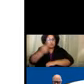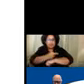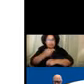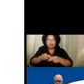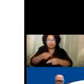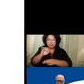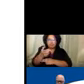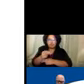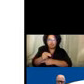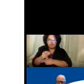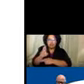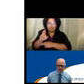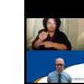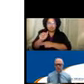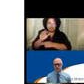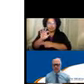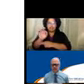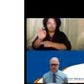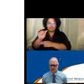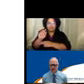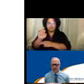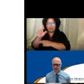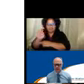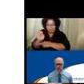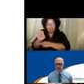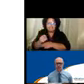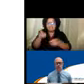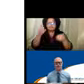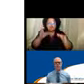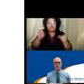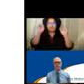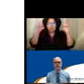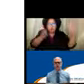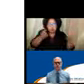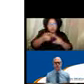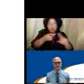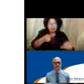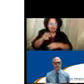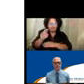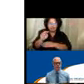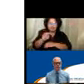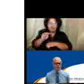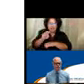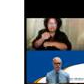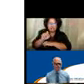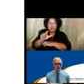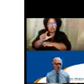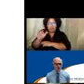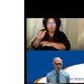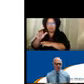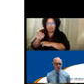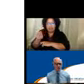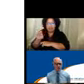Voy a introducirles a nuestro presentador el día de hoy. John Rafael es el director de servicios educacionales para la